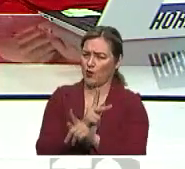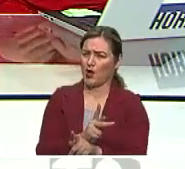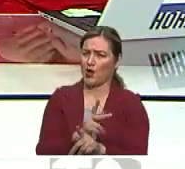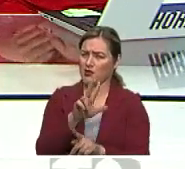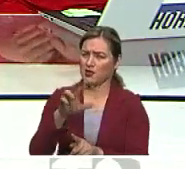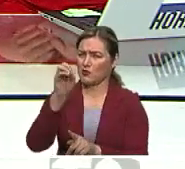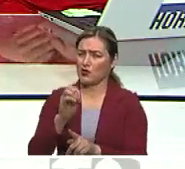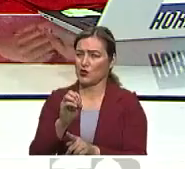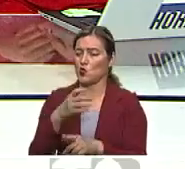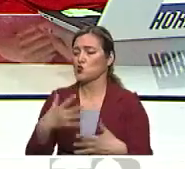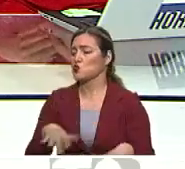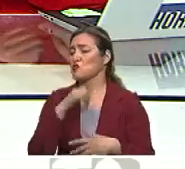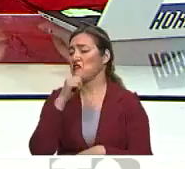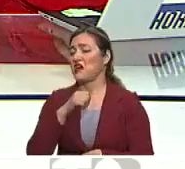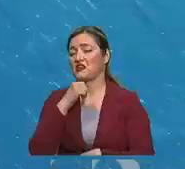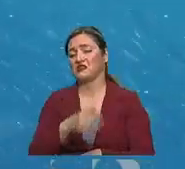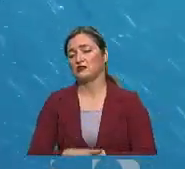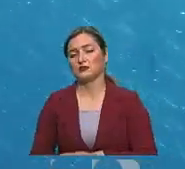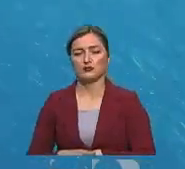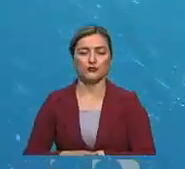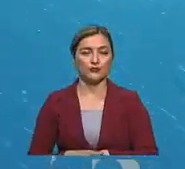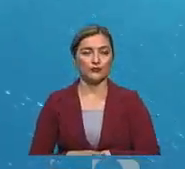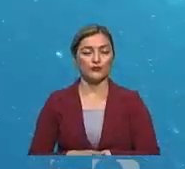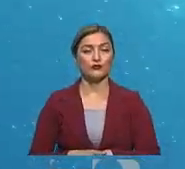el 30% de nuestro mar.